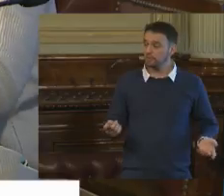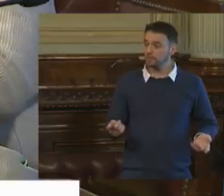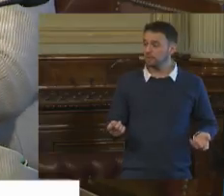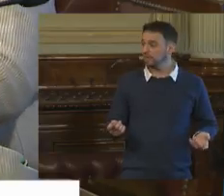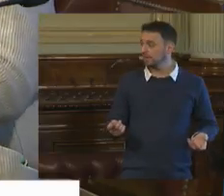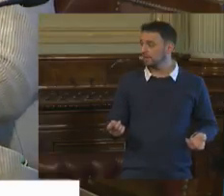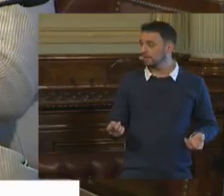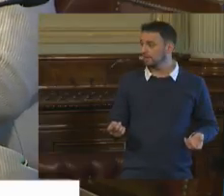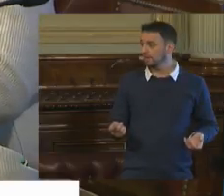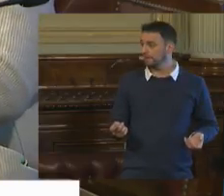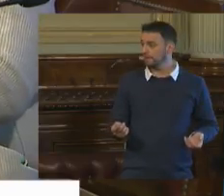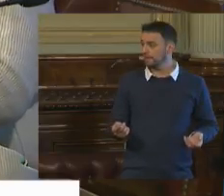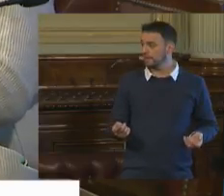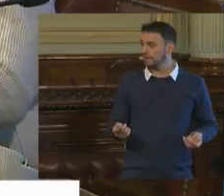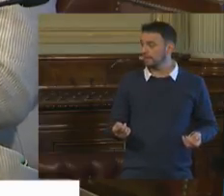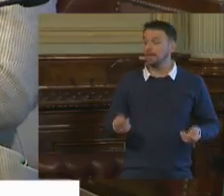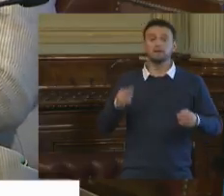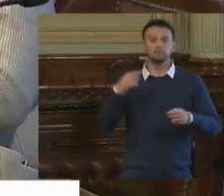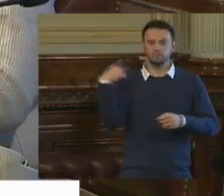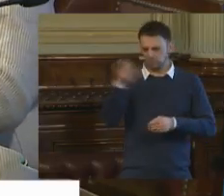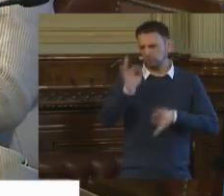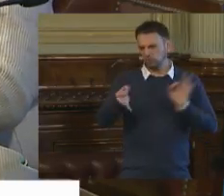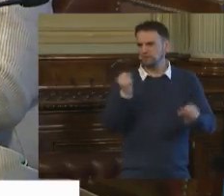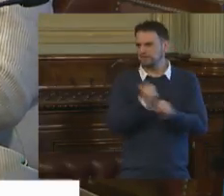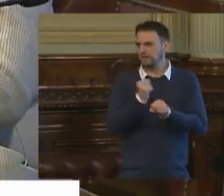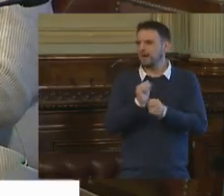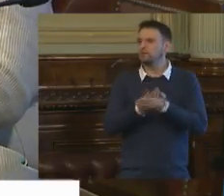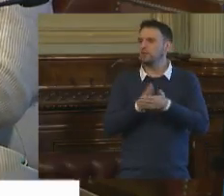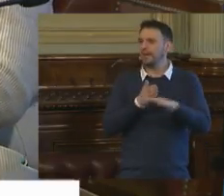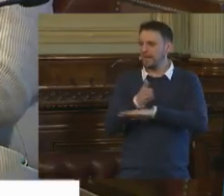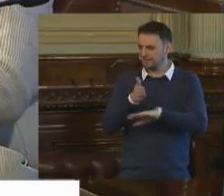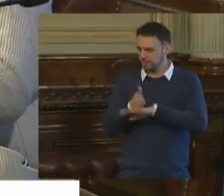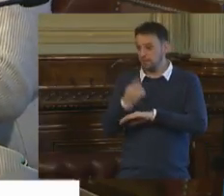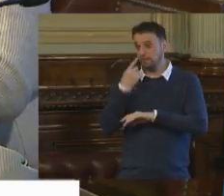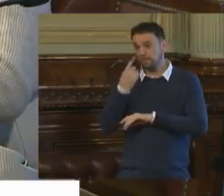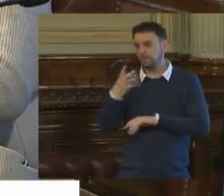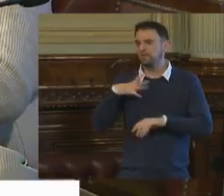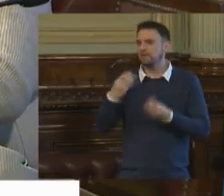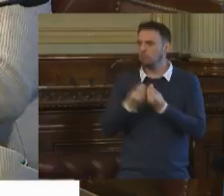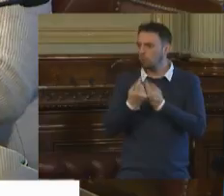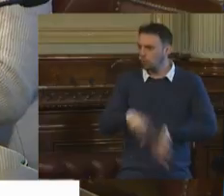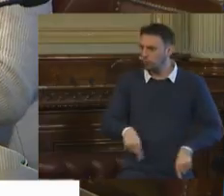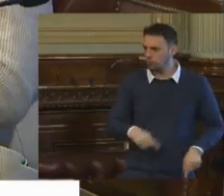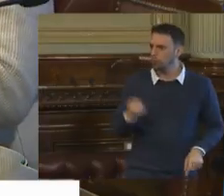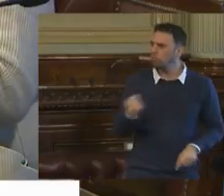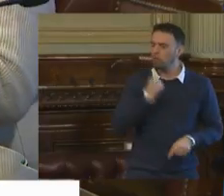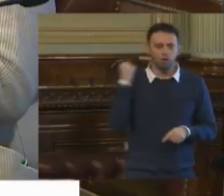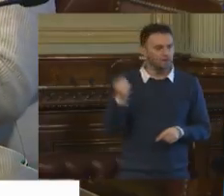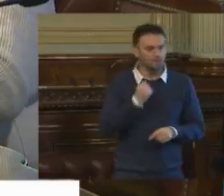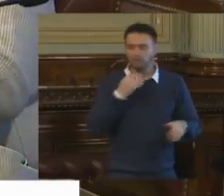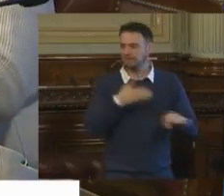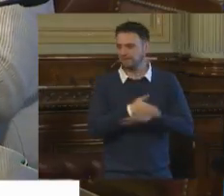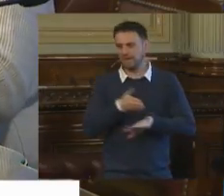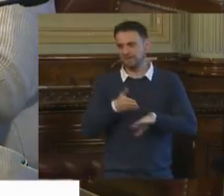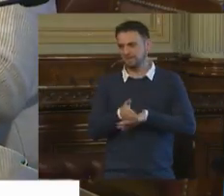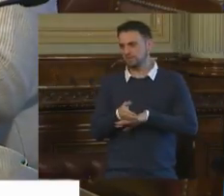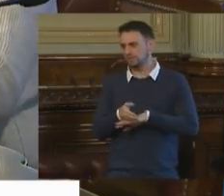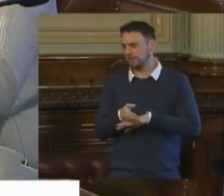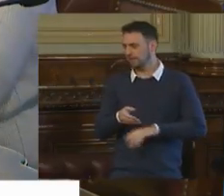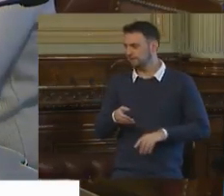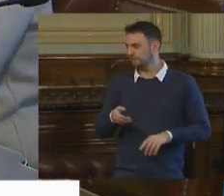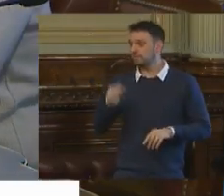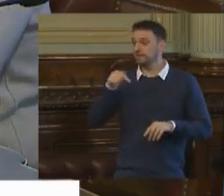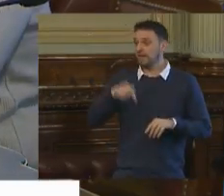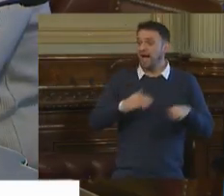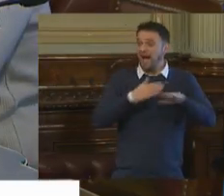los animó también a trabajar yo sé que están trabajando en la accesibilidad de las páginas web pero es importante porque a